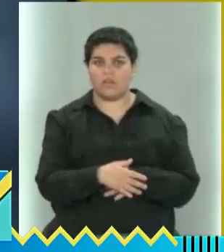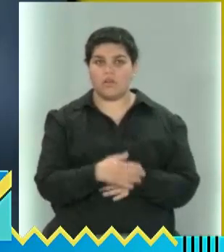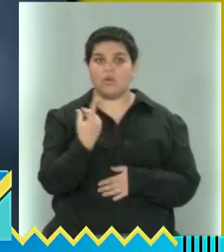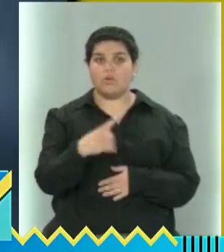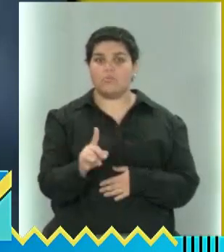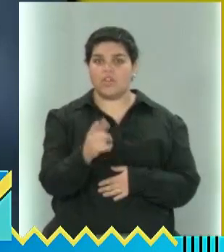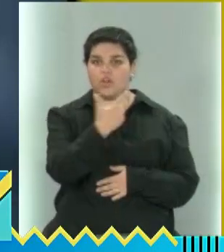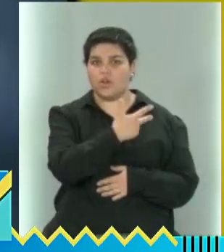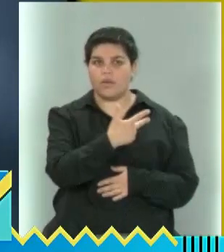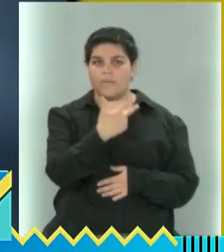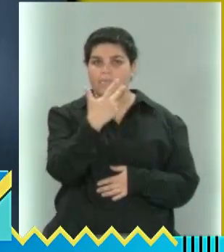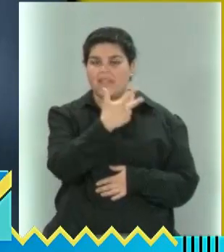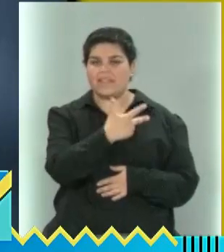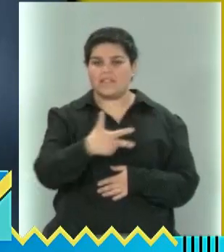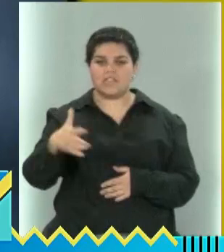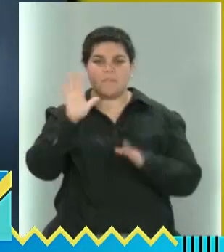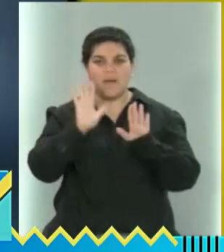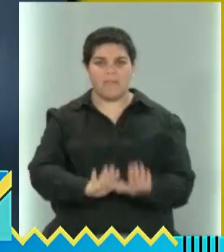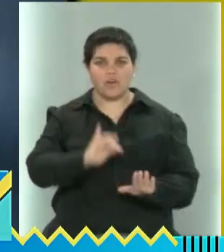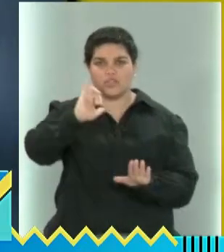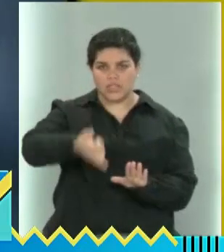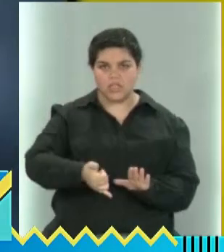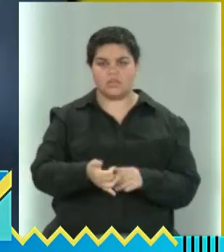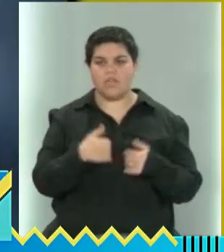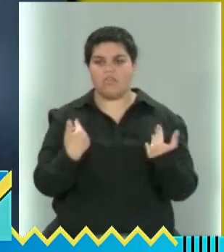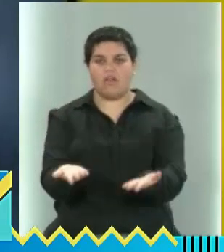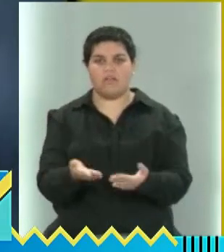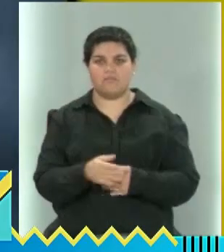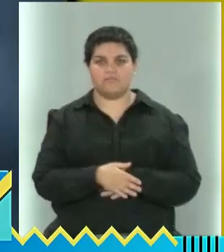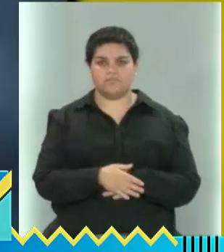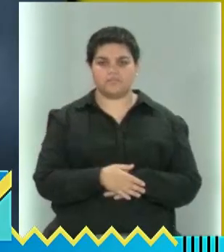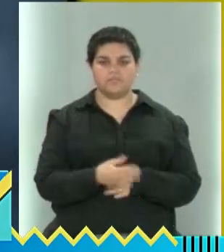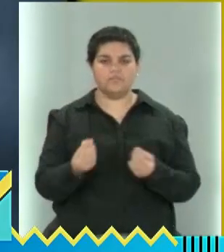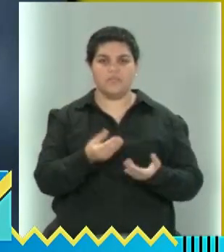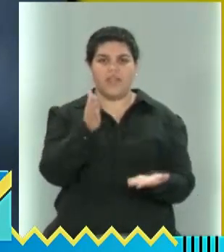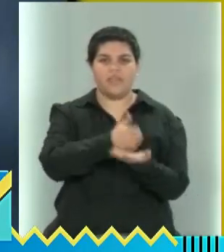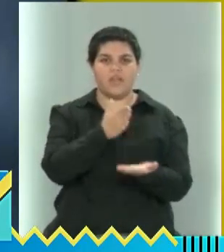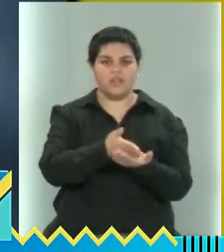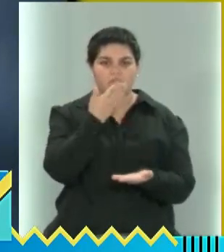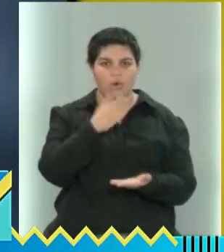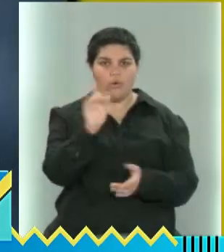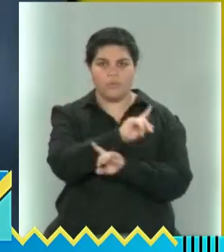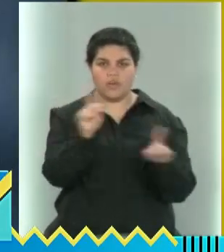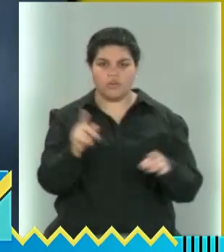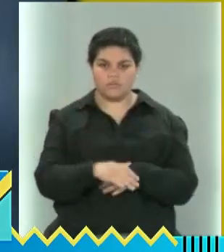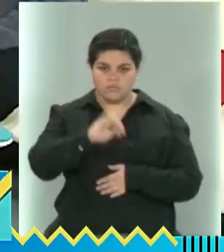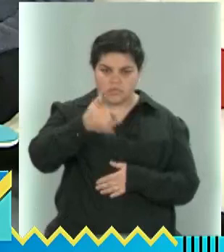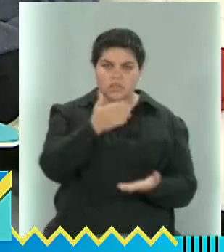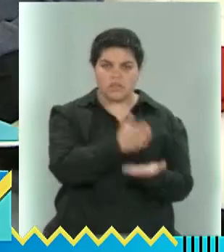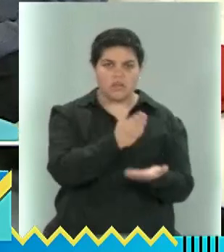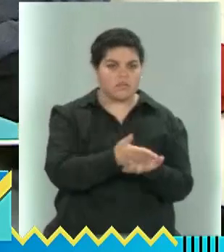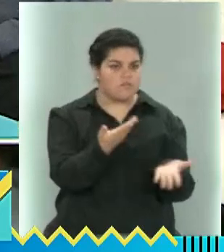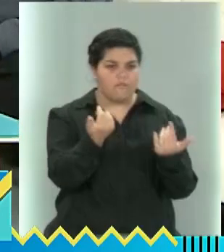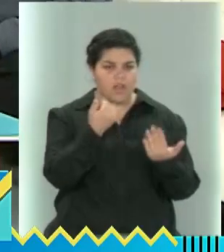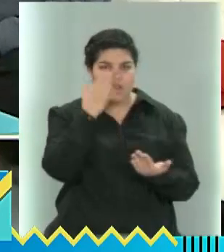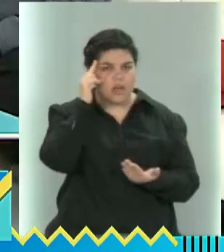paro. Entonces, si hablamos de derechos vulnerados, te puedo llegar a decir que sí existe un derecho vulnerado, que es el